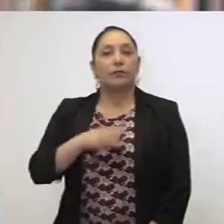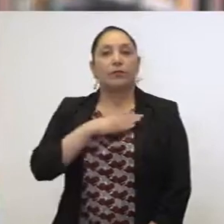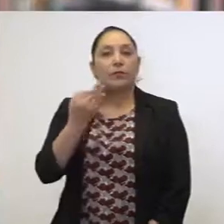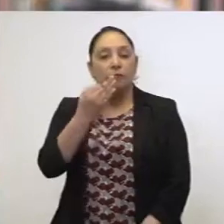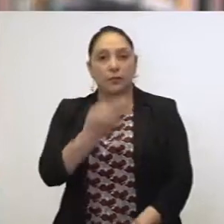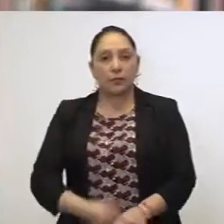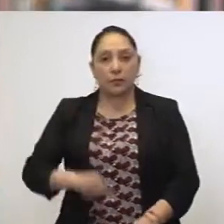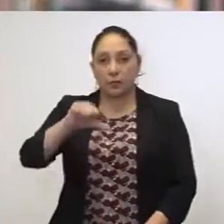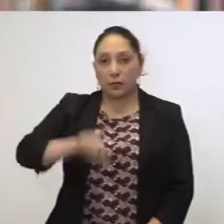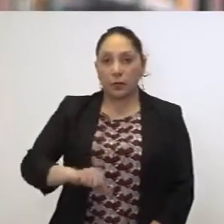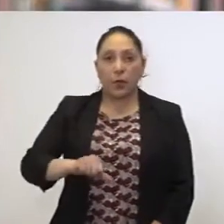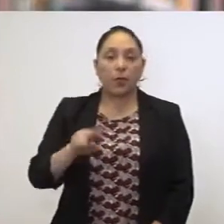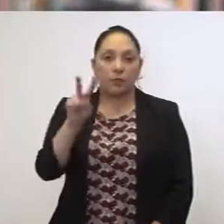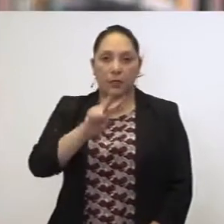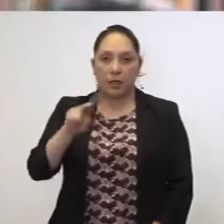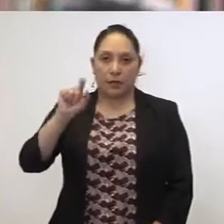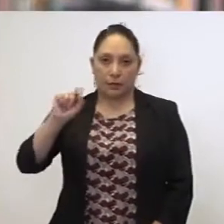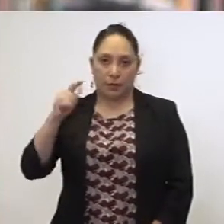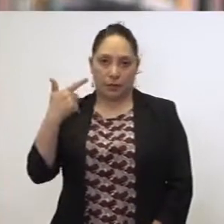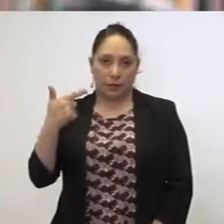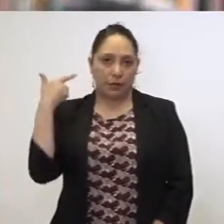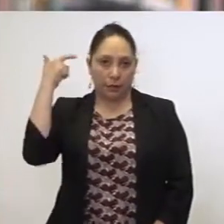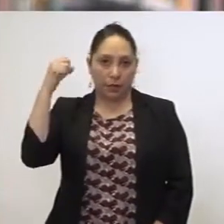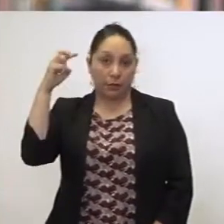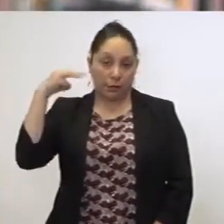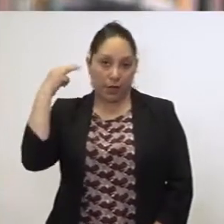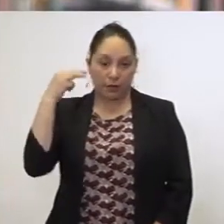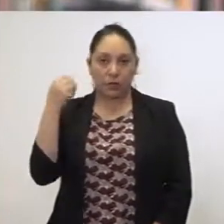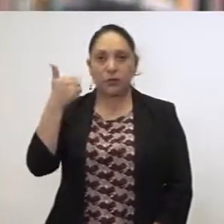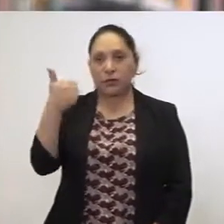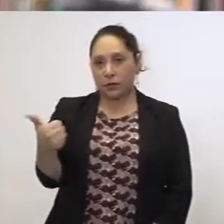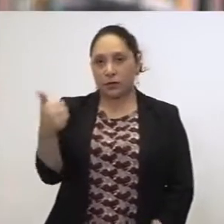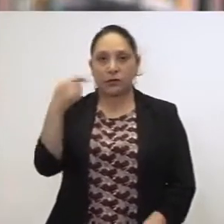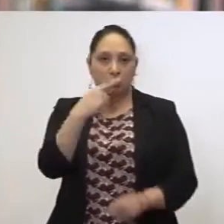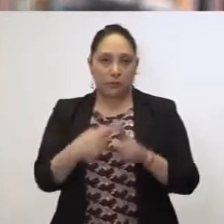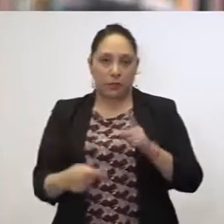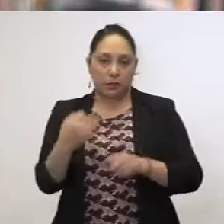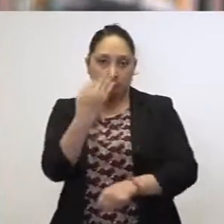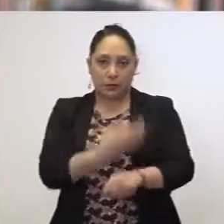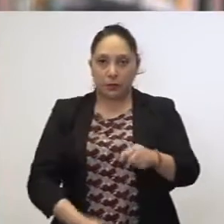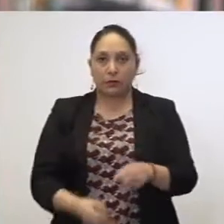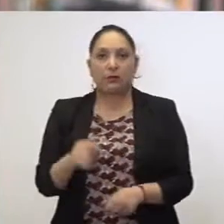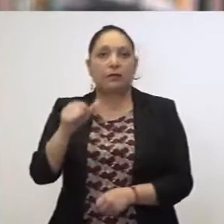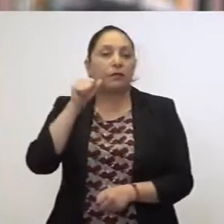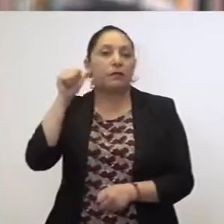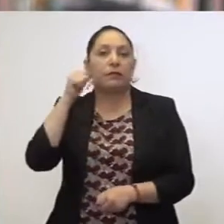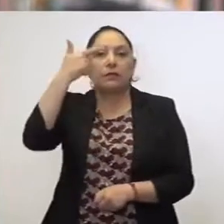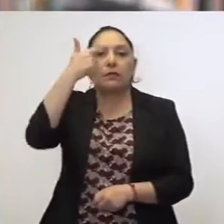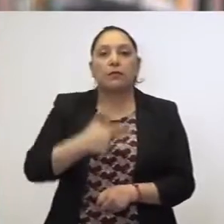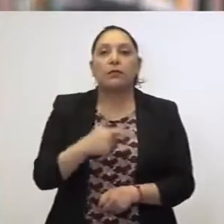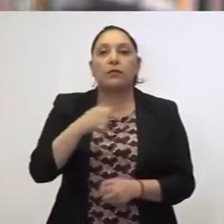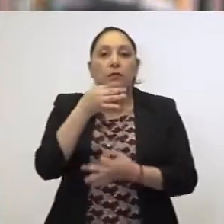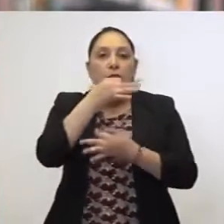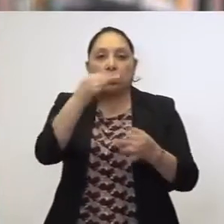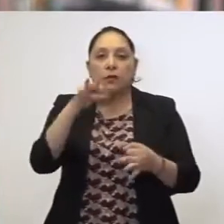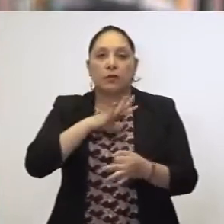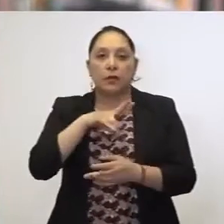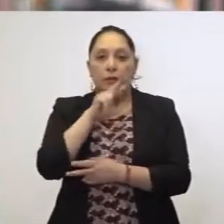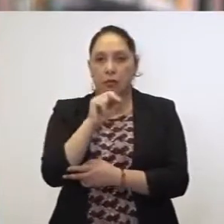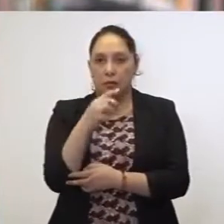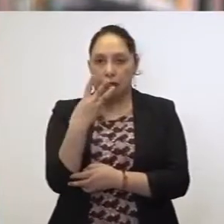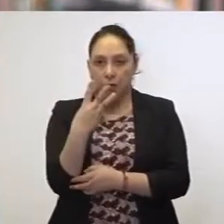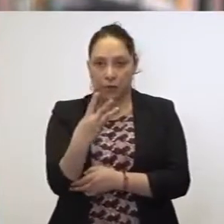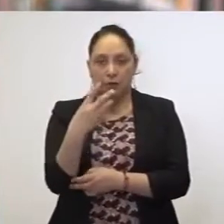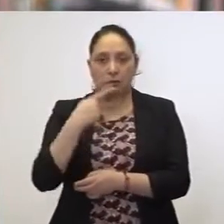Muy buenas tardes, hoy es viernes 27 de marzo, son las 6.30 de la tarde y anoche fueron reportados 83